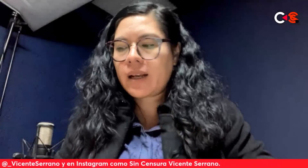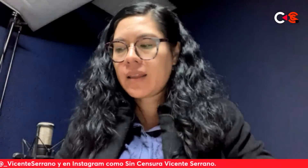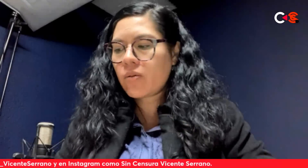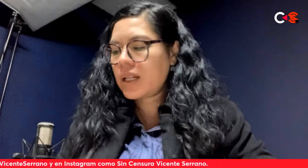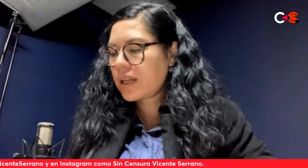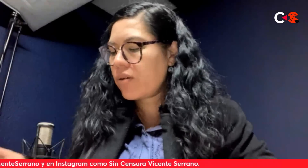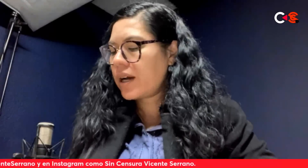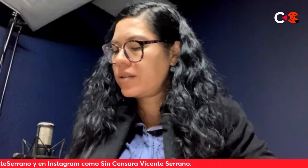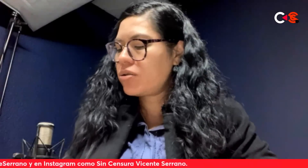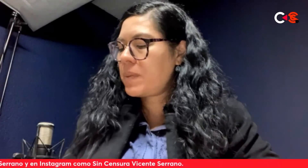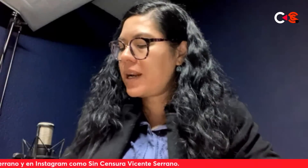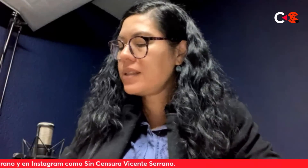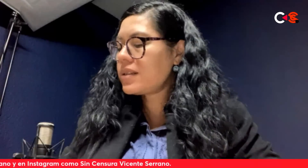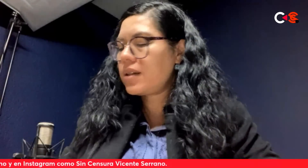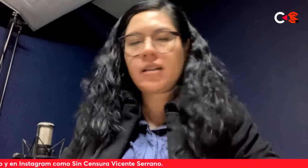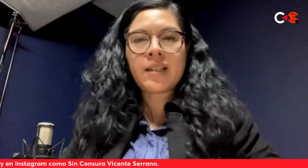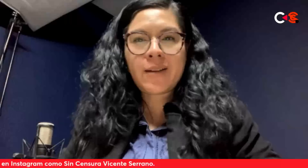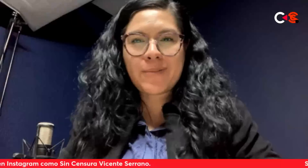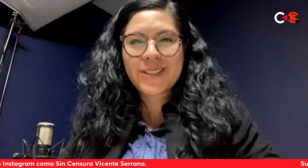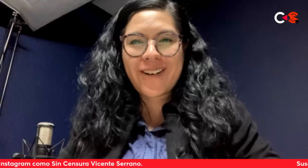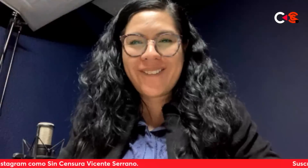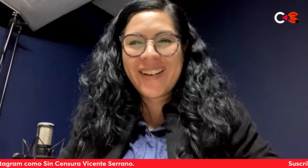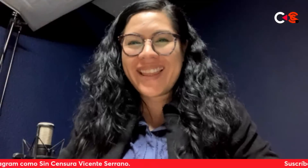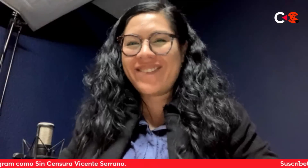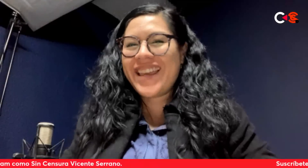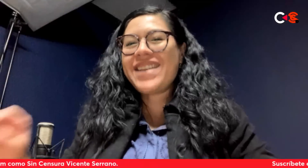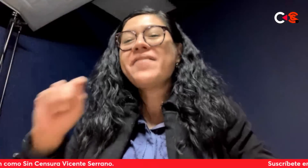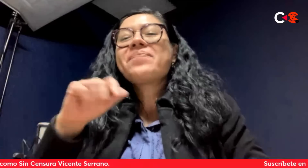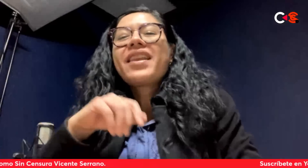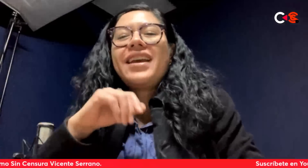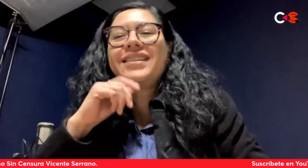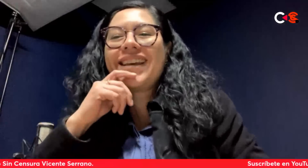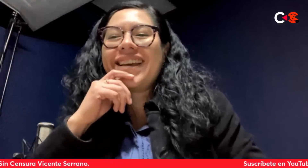el internet o él se ahoga en sus penas, y ya sabemos cómo también,